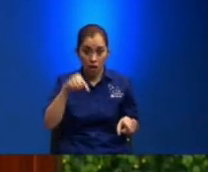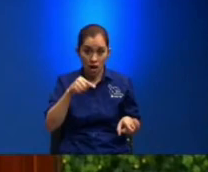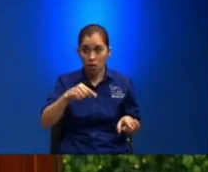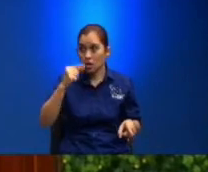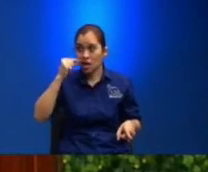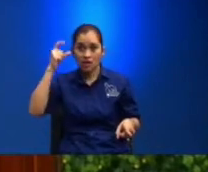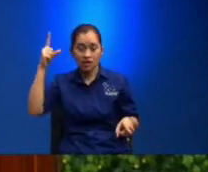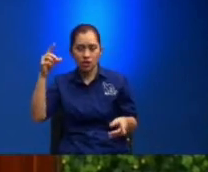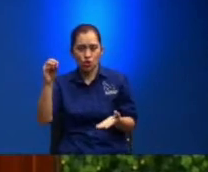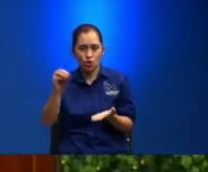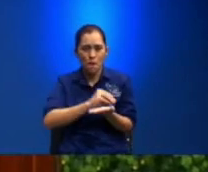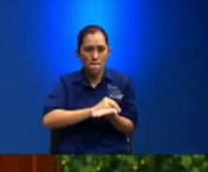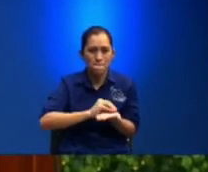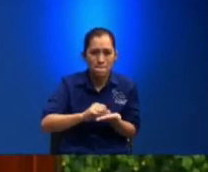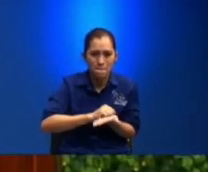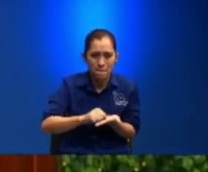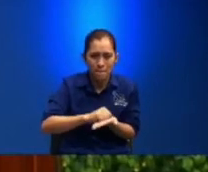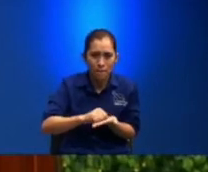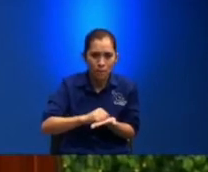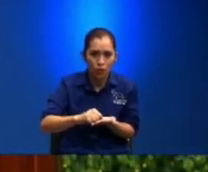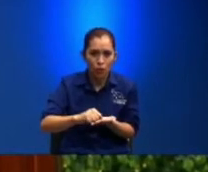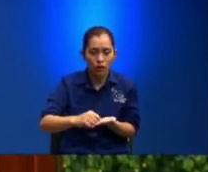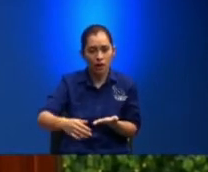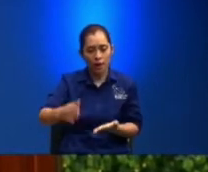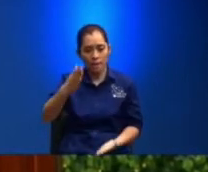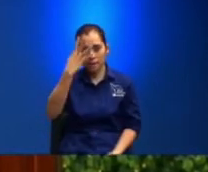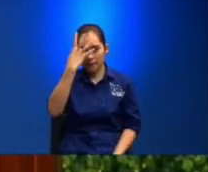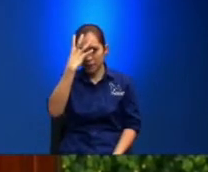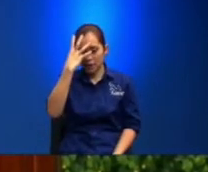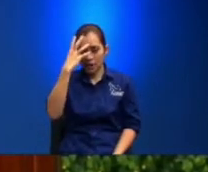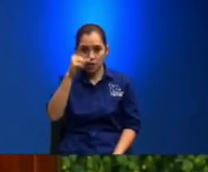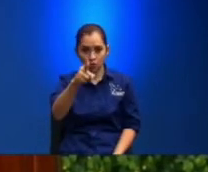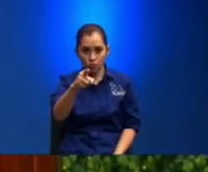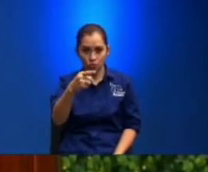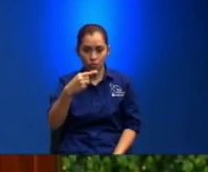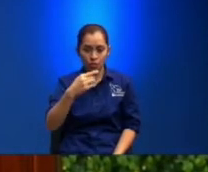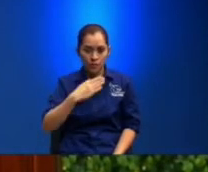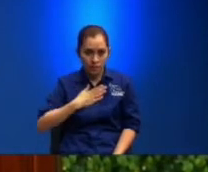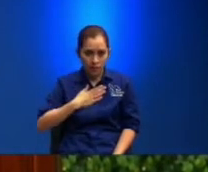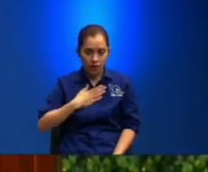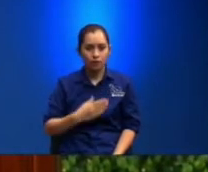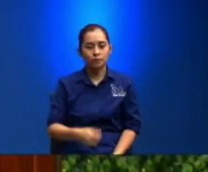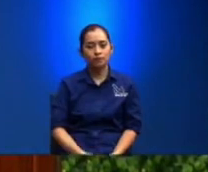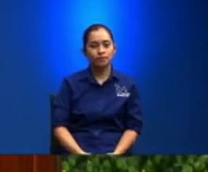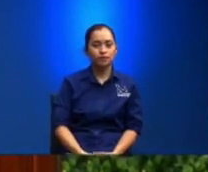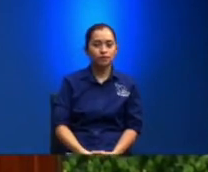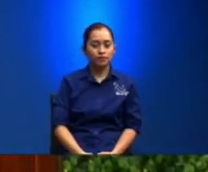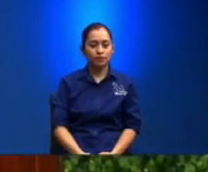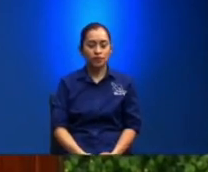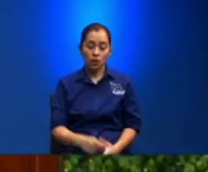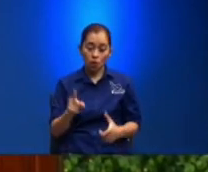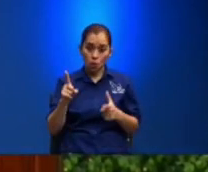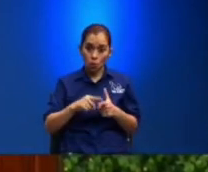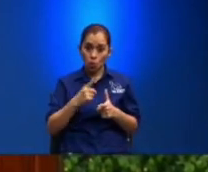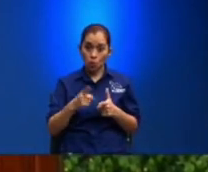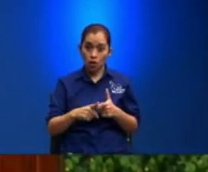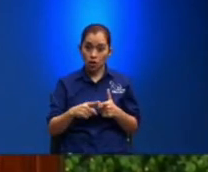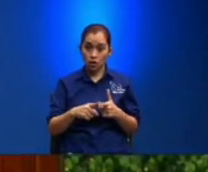cuando jesús viene baja al infierno primera pero 3 lo dice